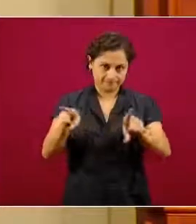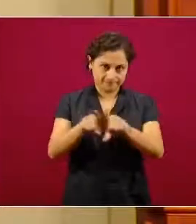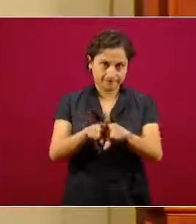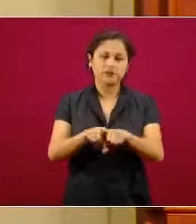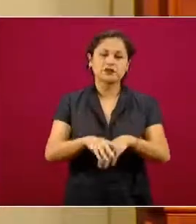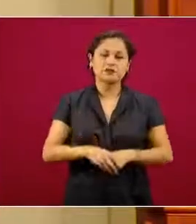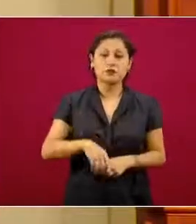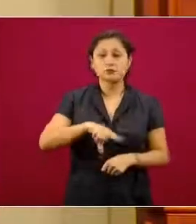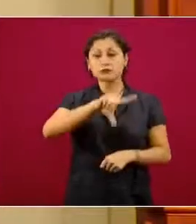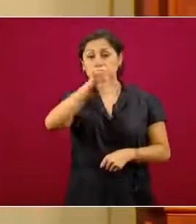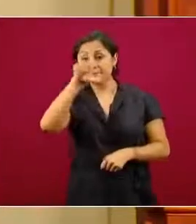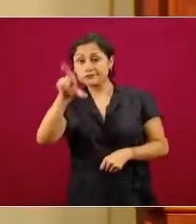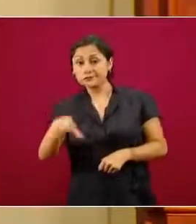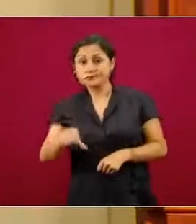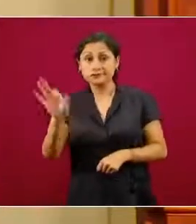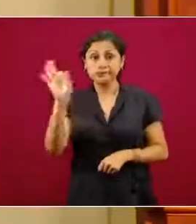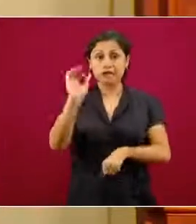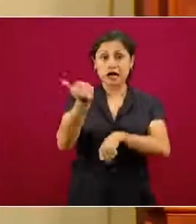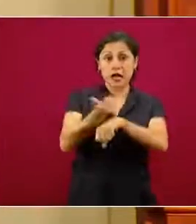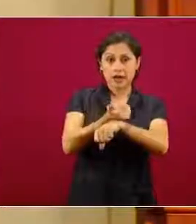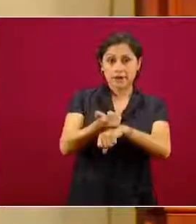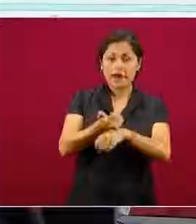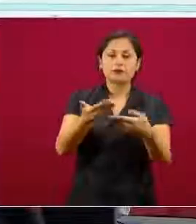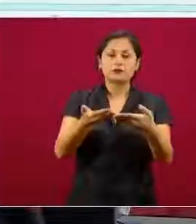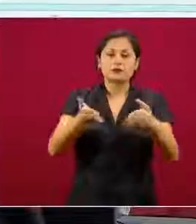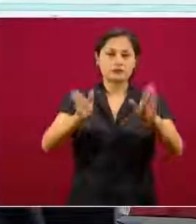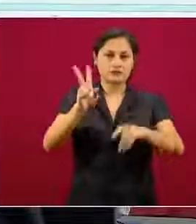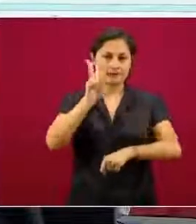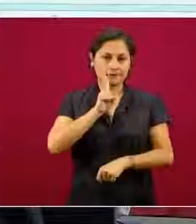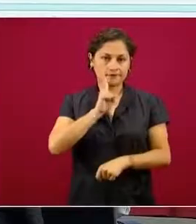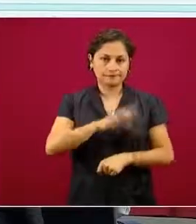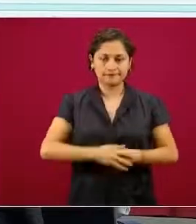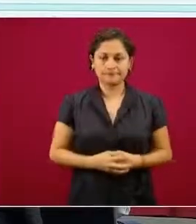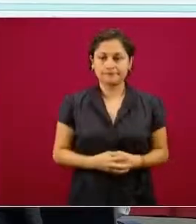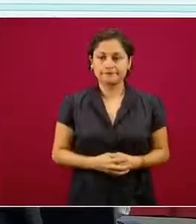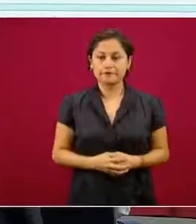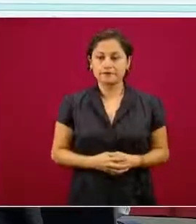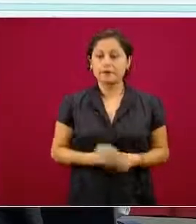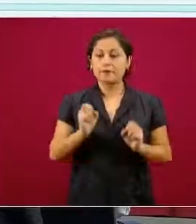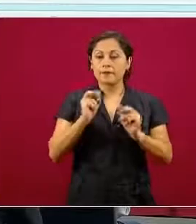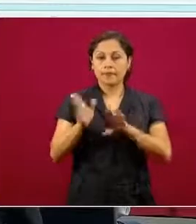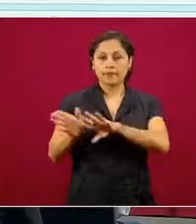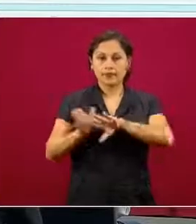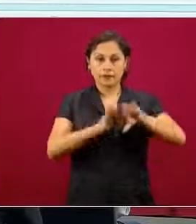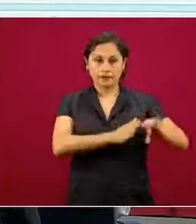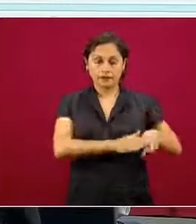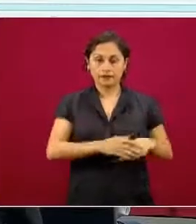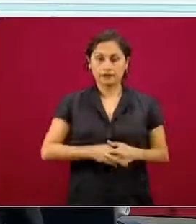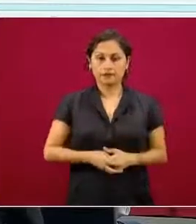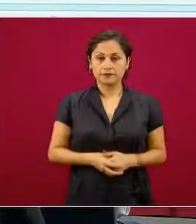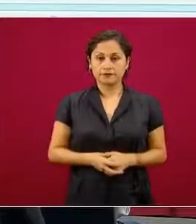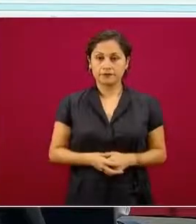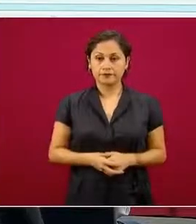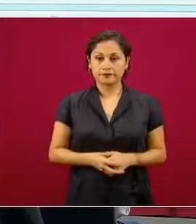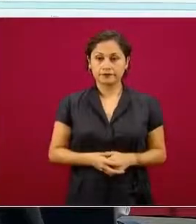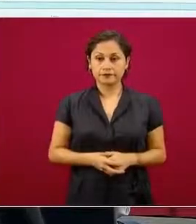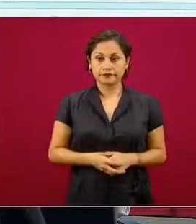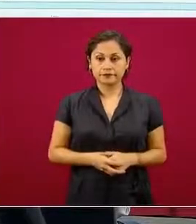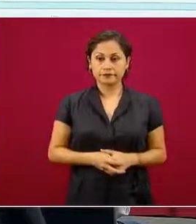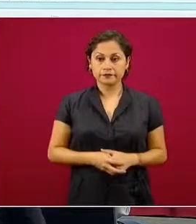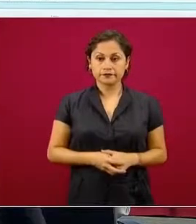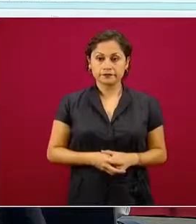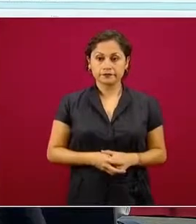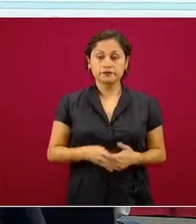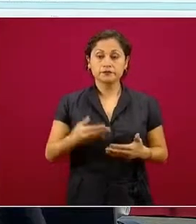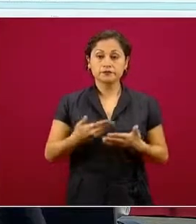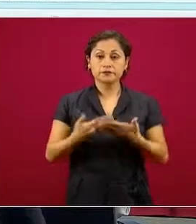aforo hasta que lleguemos al color amarillo. Bien, pasemos entonces ahora al componente de